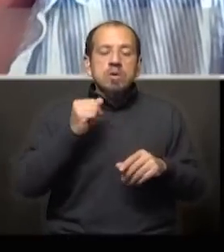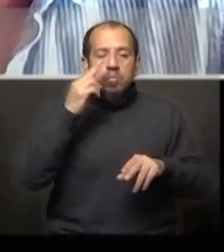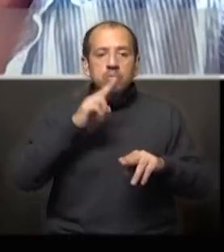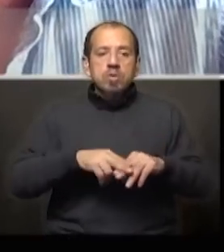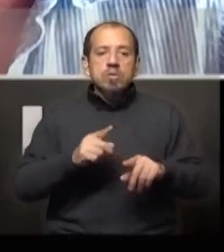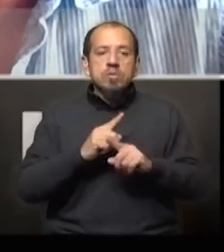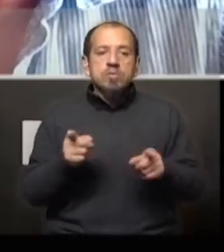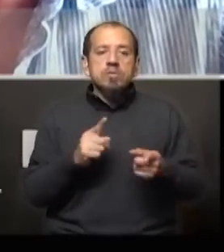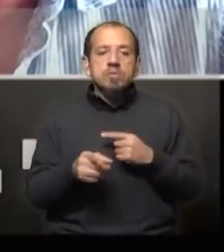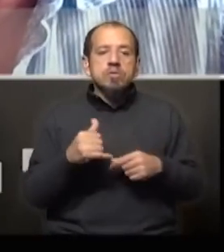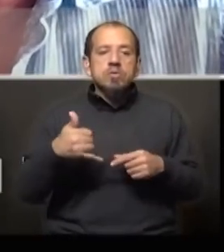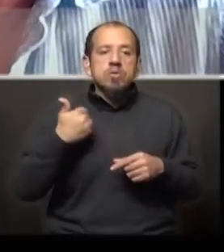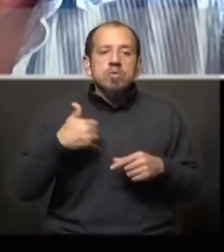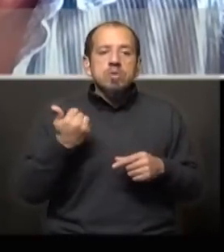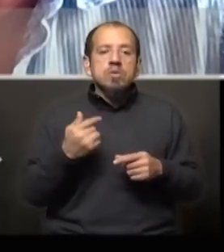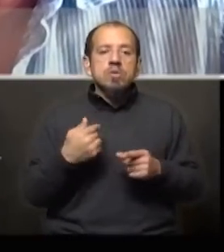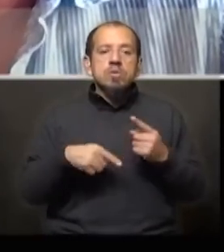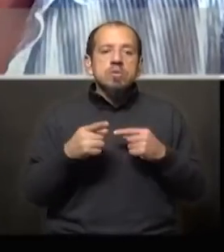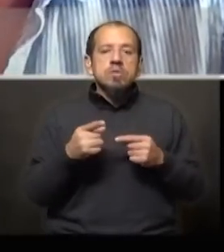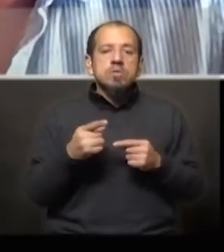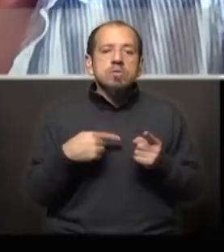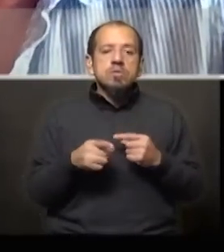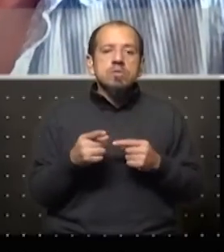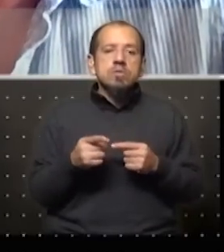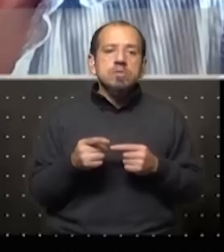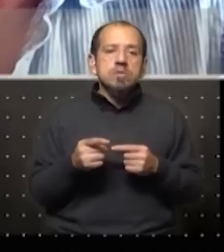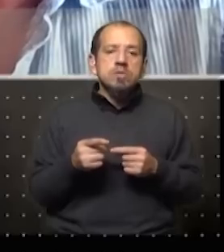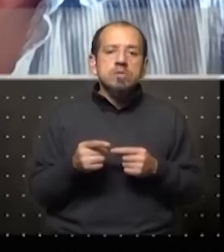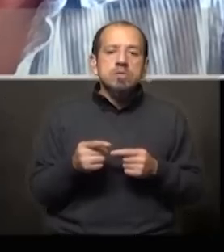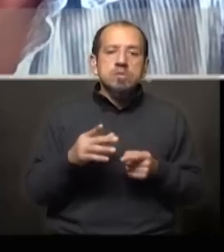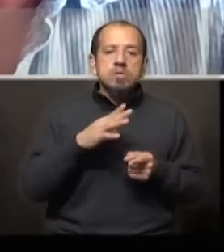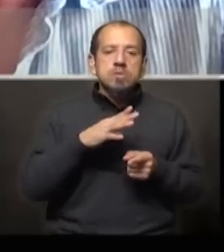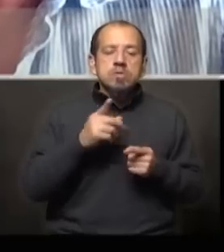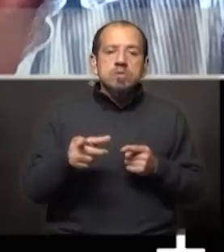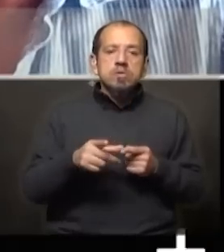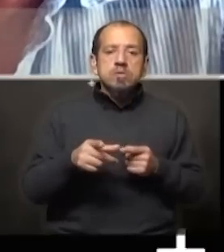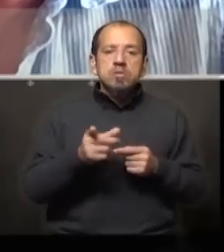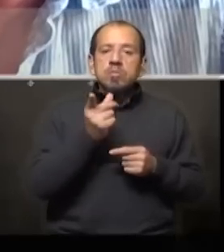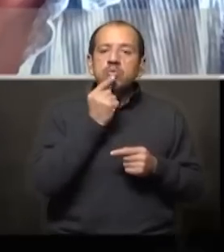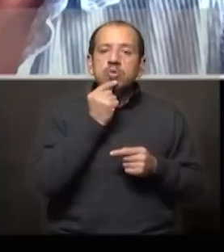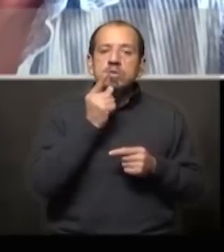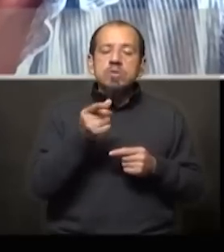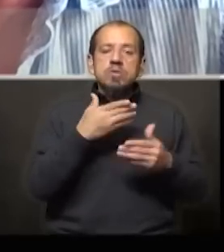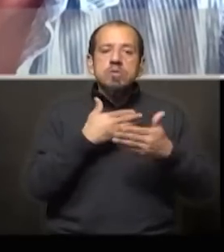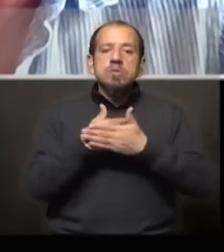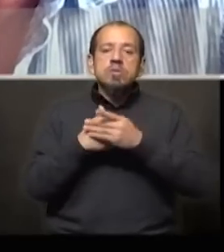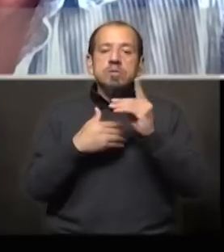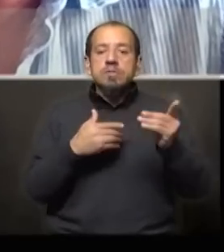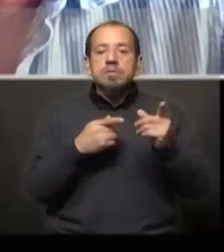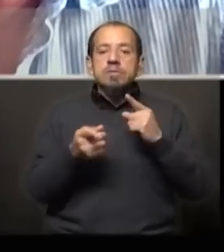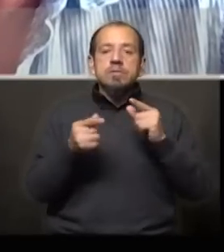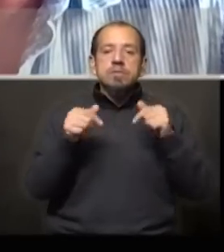entre los jóvenes no pero al mismo tiempo se encontró con la propia policía y la ultraderecha diciendo